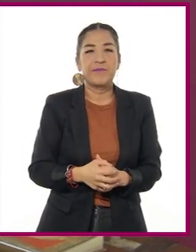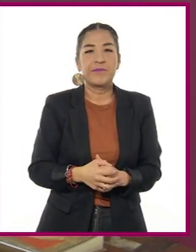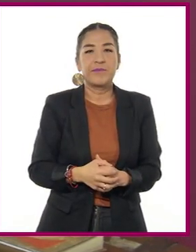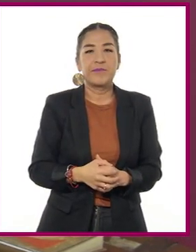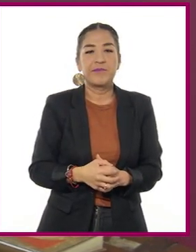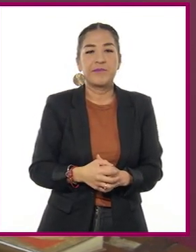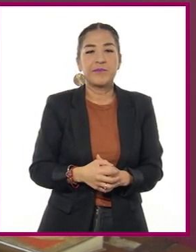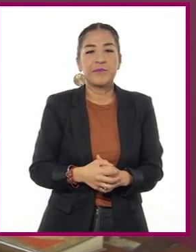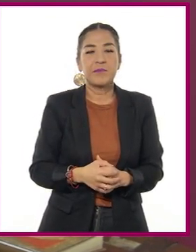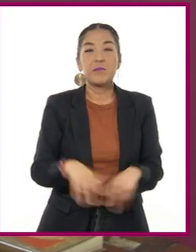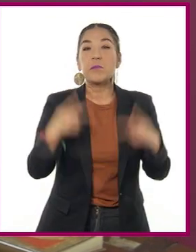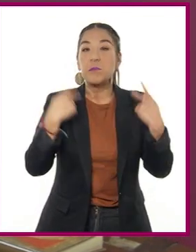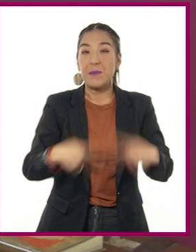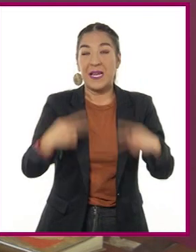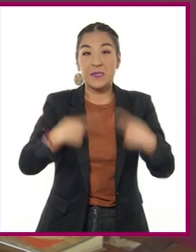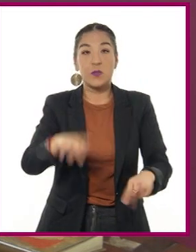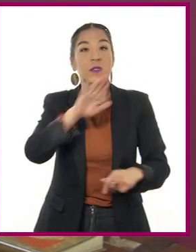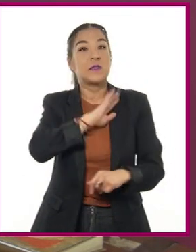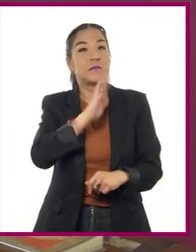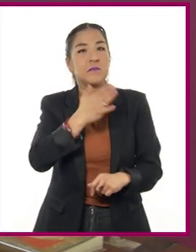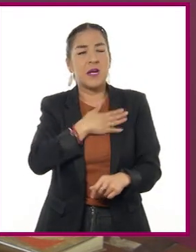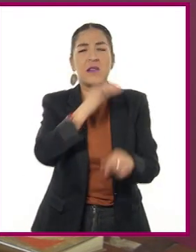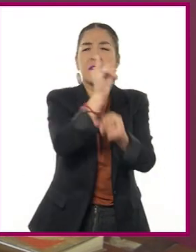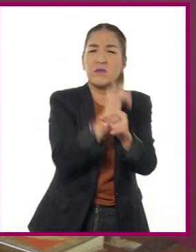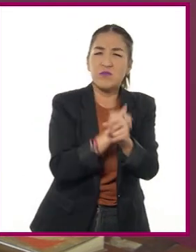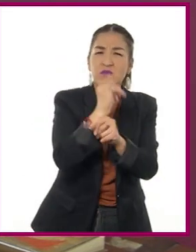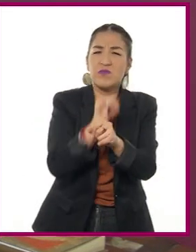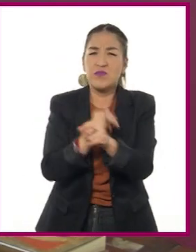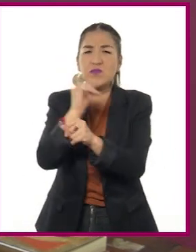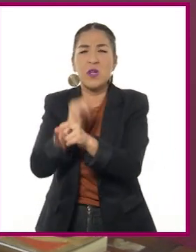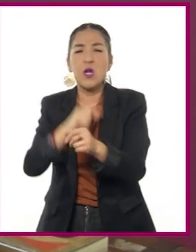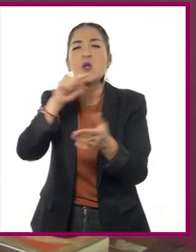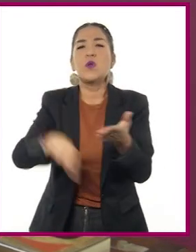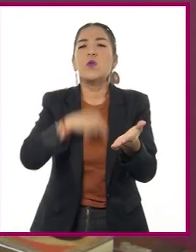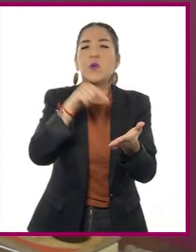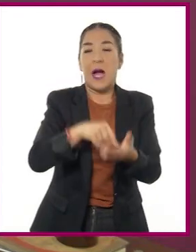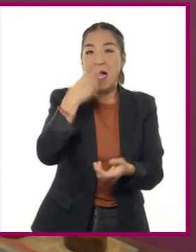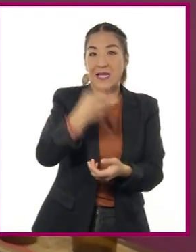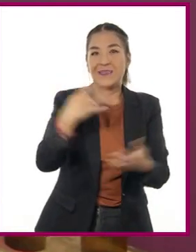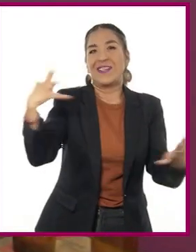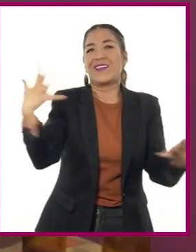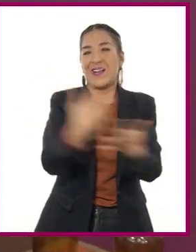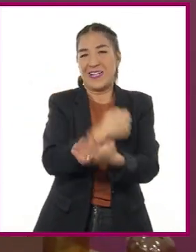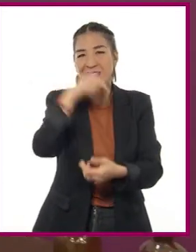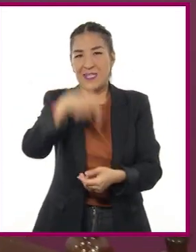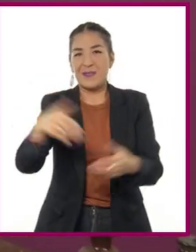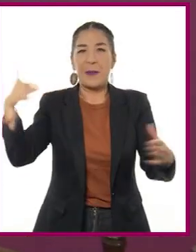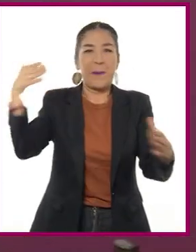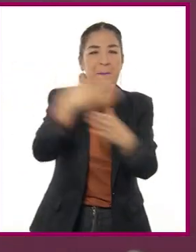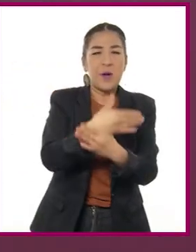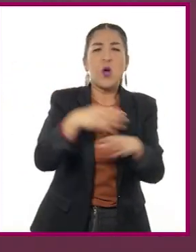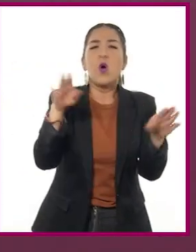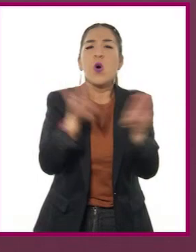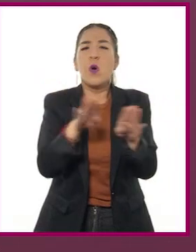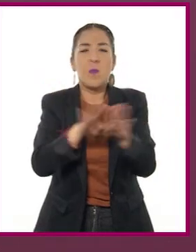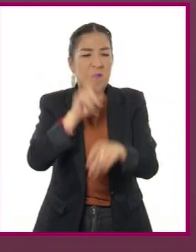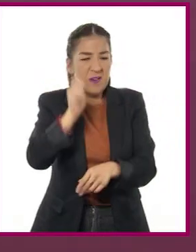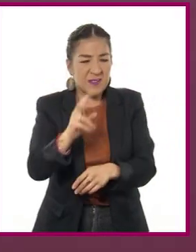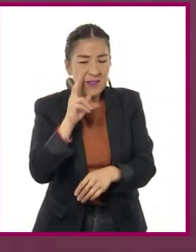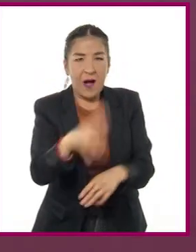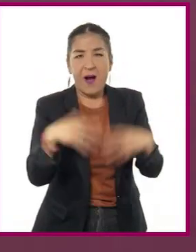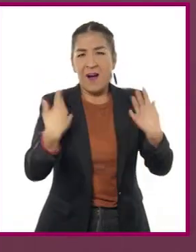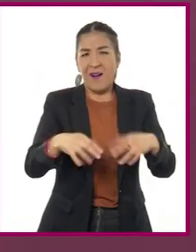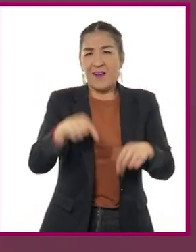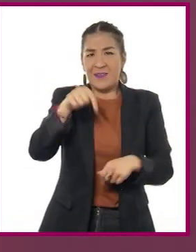Los españoles comenzaron las investigaciones del territorio conquistado, movidos por el asombro que provocaba el